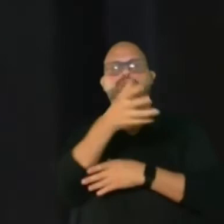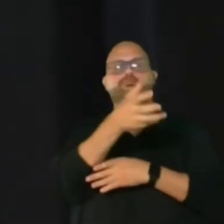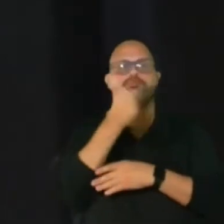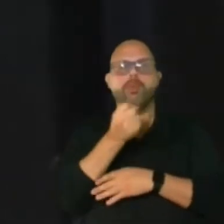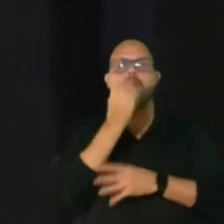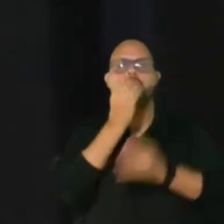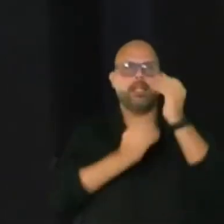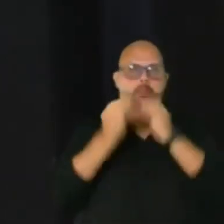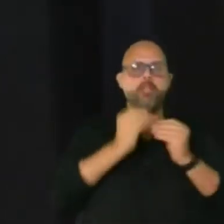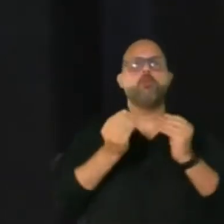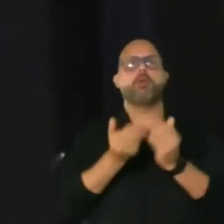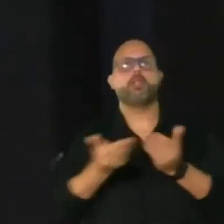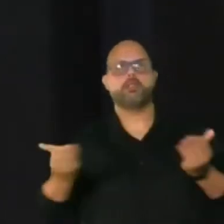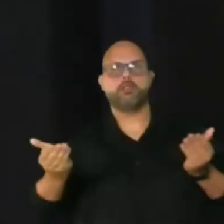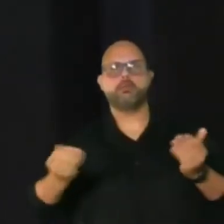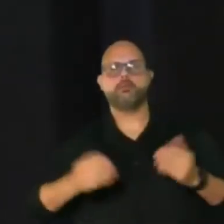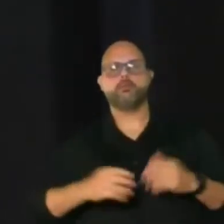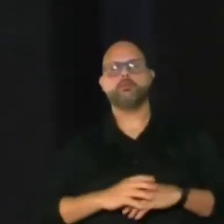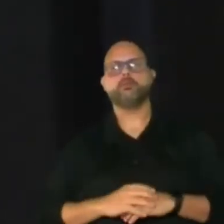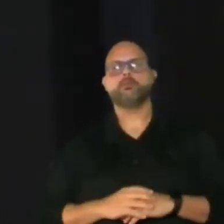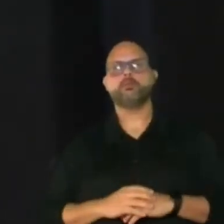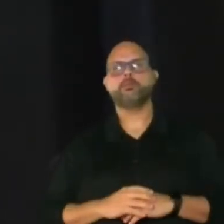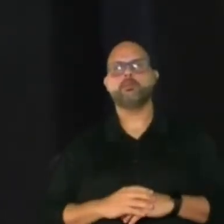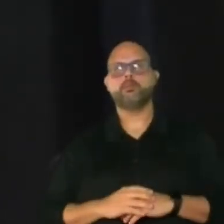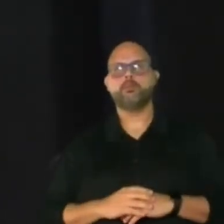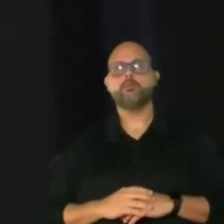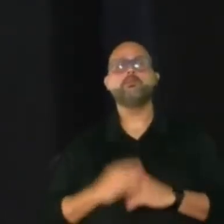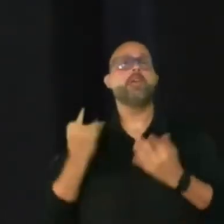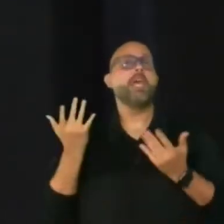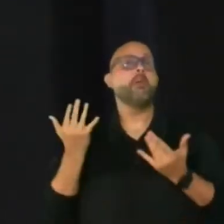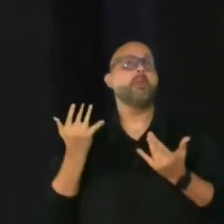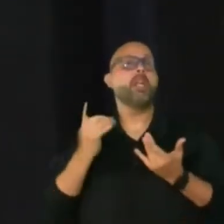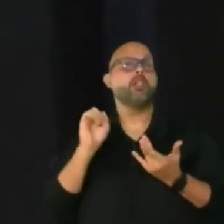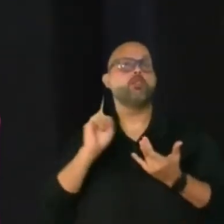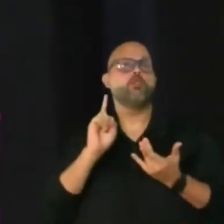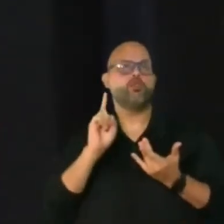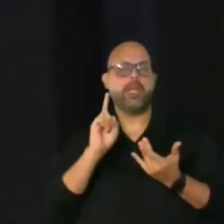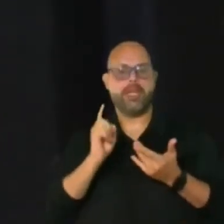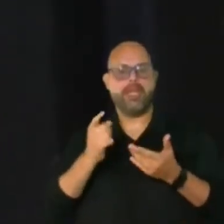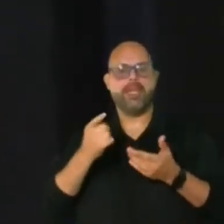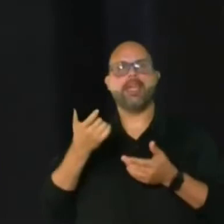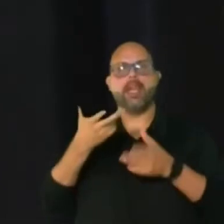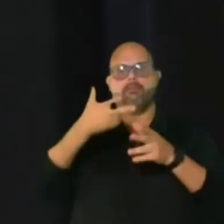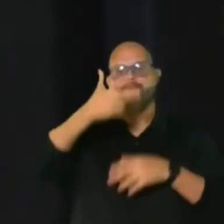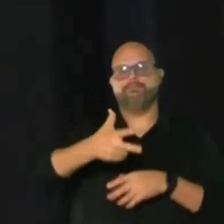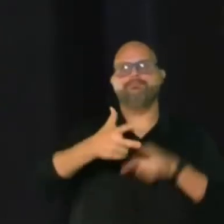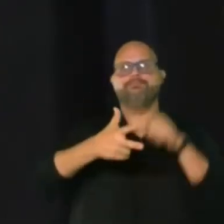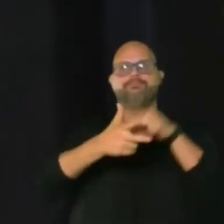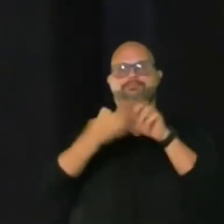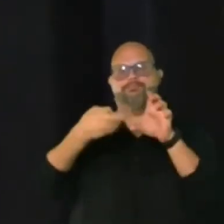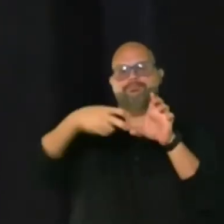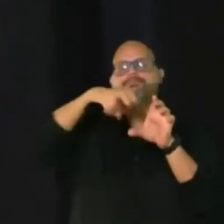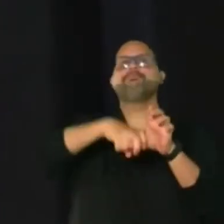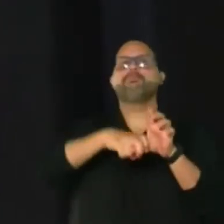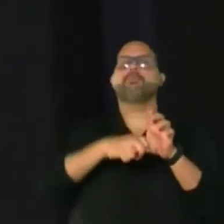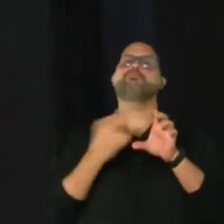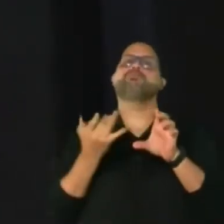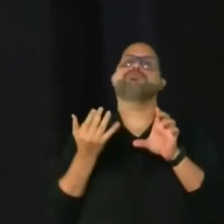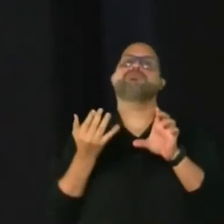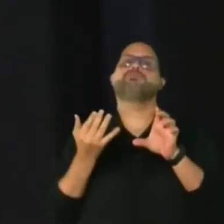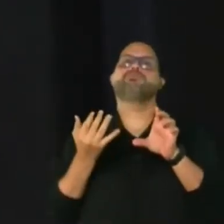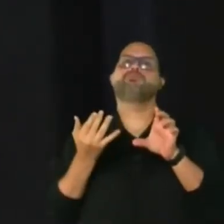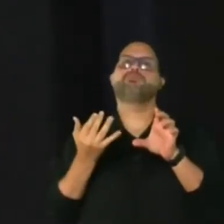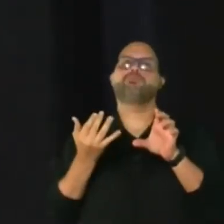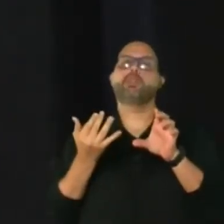mercancía. Deberán esperar en sus vehículos para ser atendidos. Lo explicamos. Aquellos negocios que de alguna